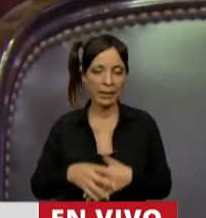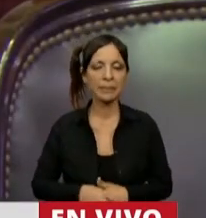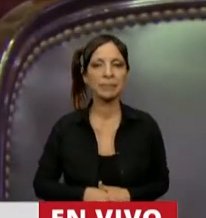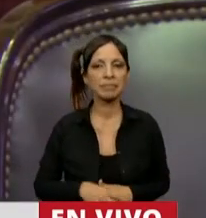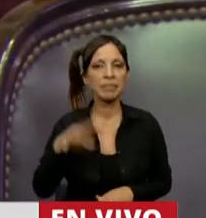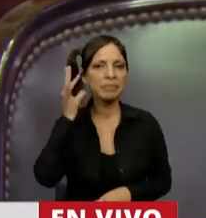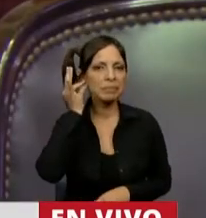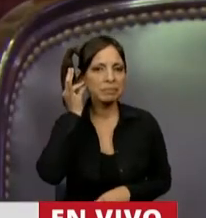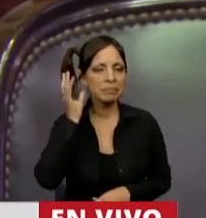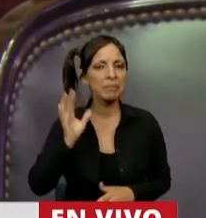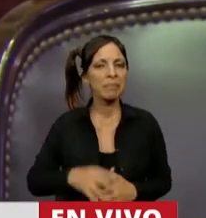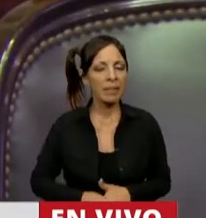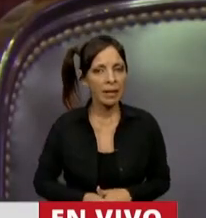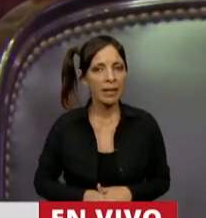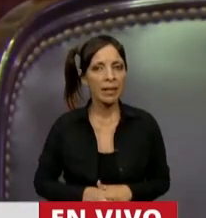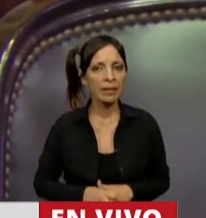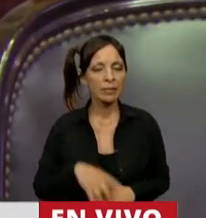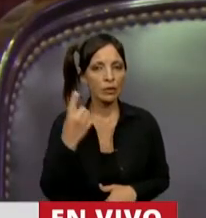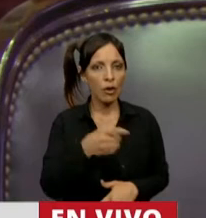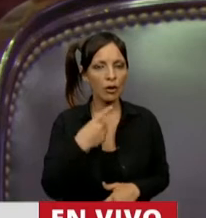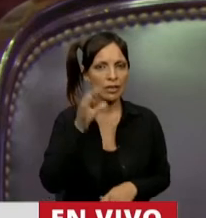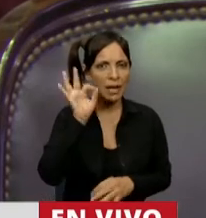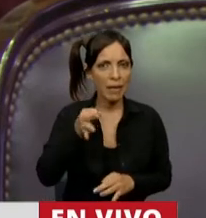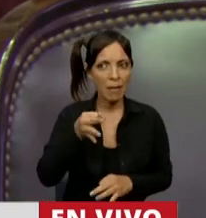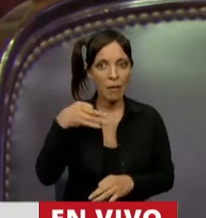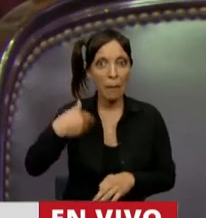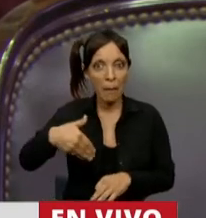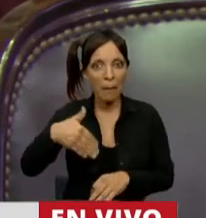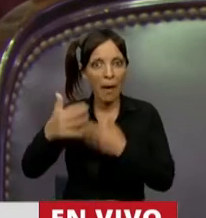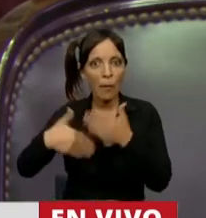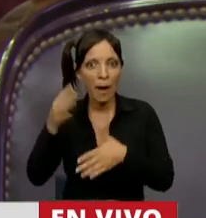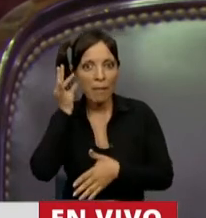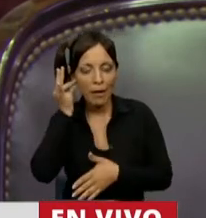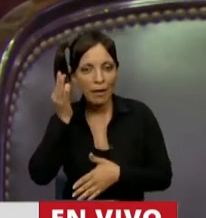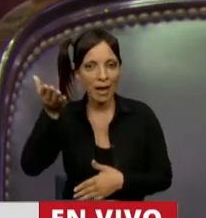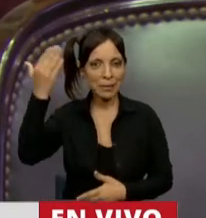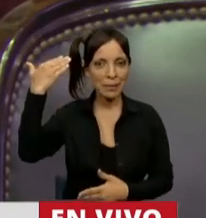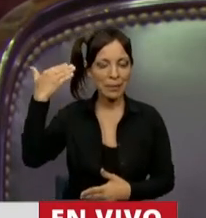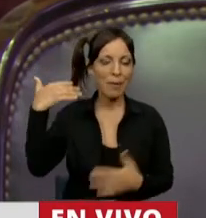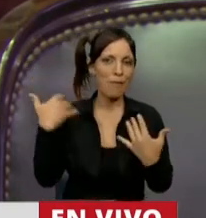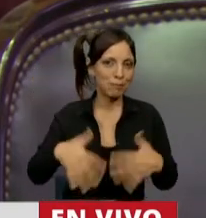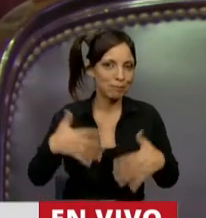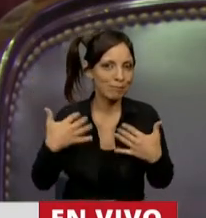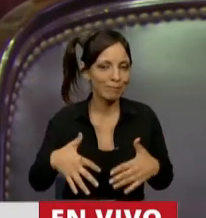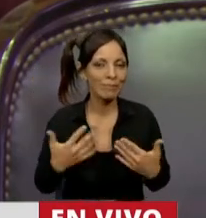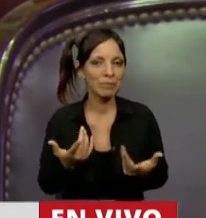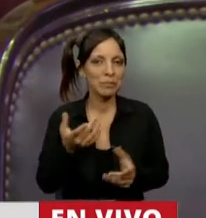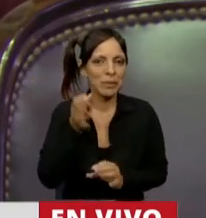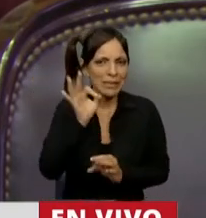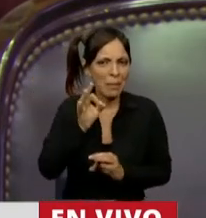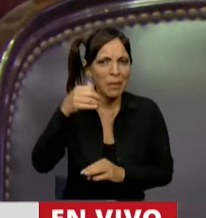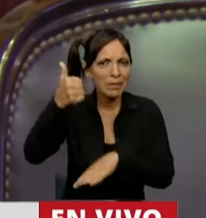era una idea fantástica saber que jugaba Maradona. Era una idea fantástica saber que